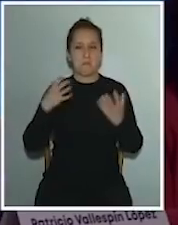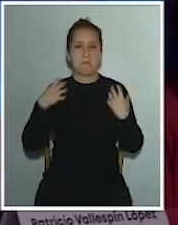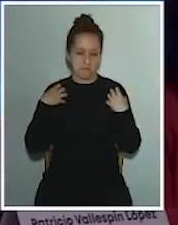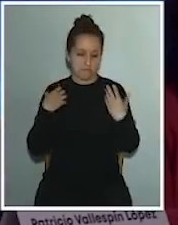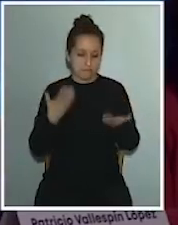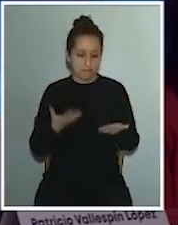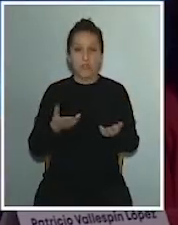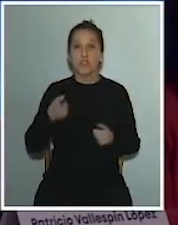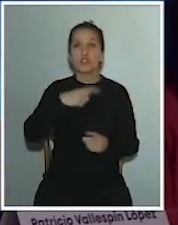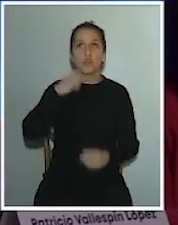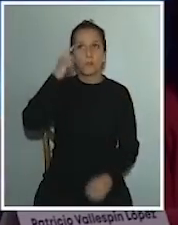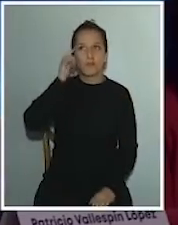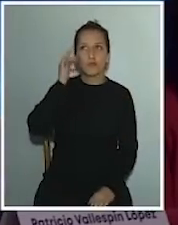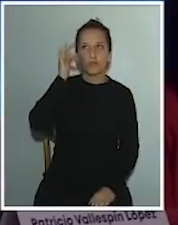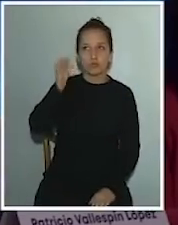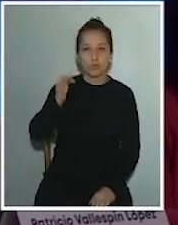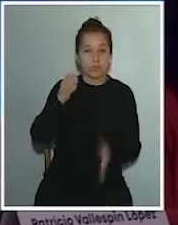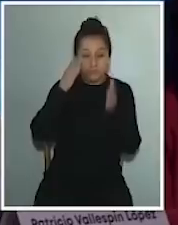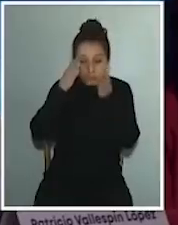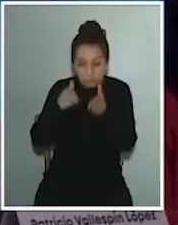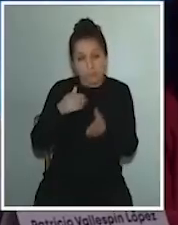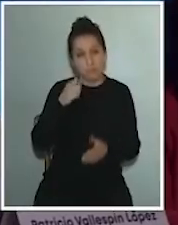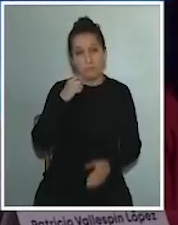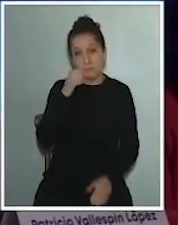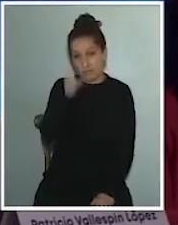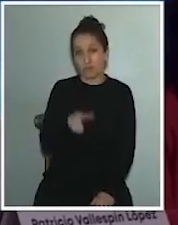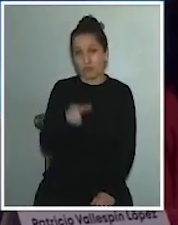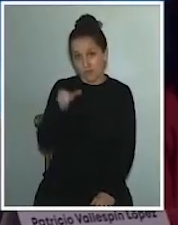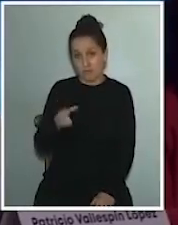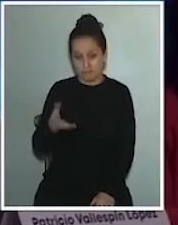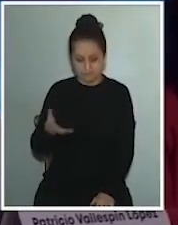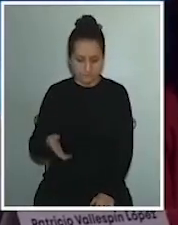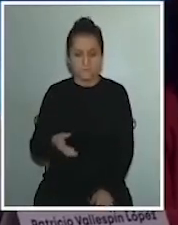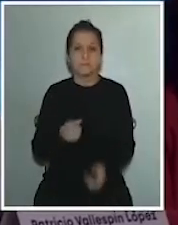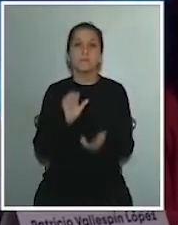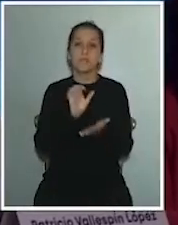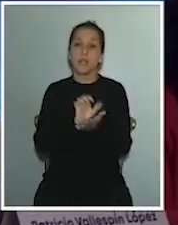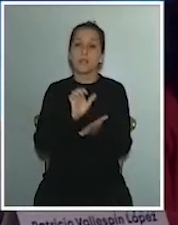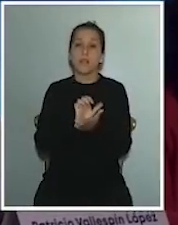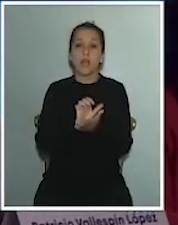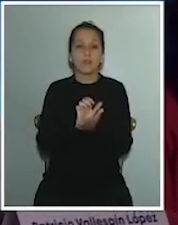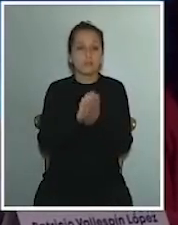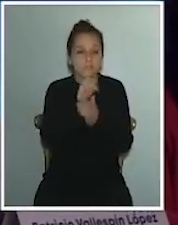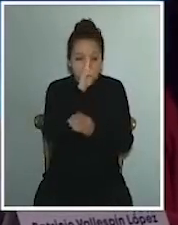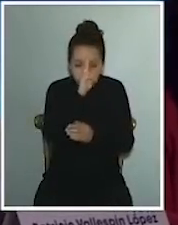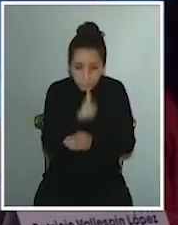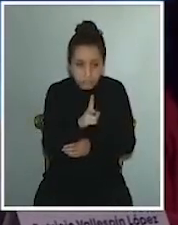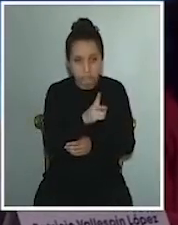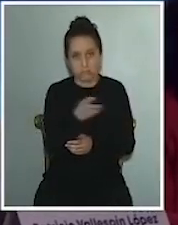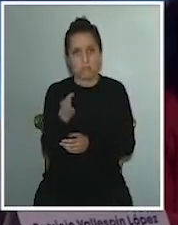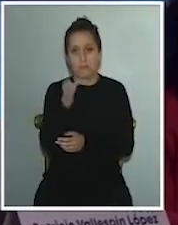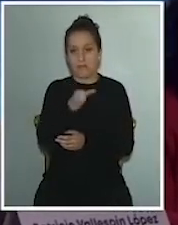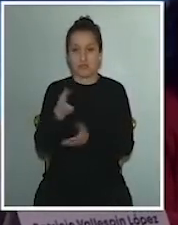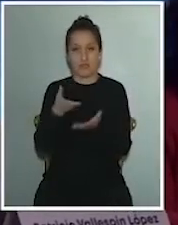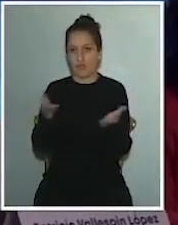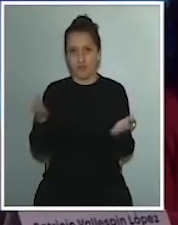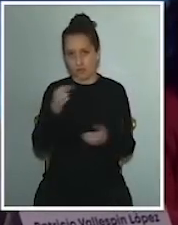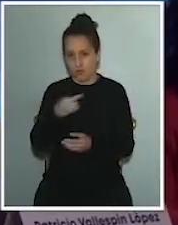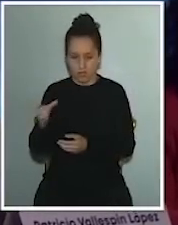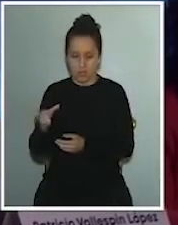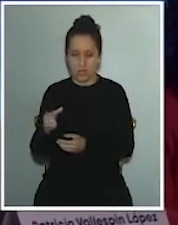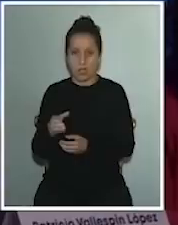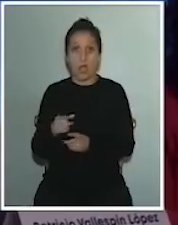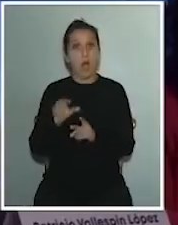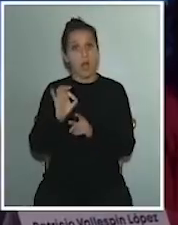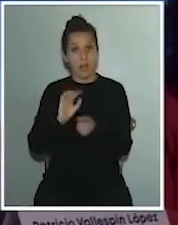centrada en la persona yo creo que eso es algo que ustedes también tienen claro que el estado está al servicio de la persona y no al revés no